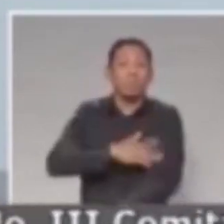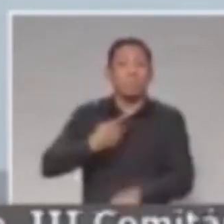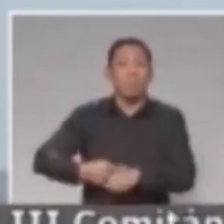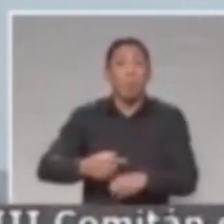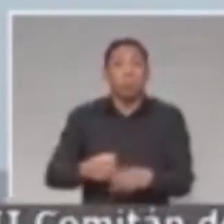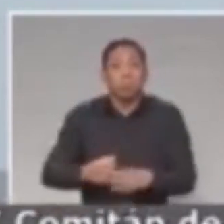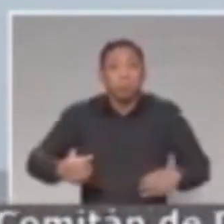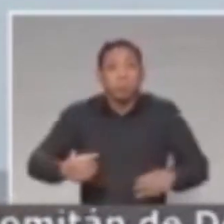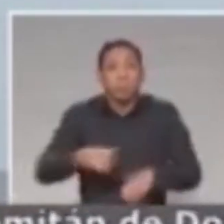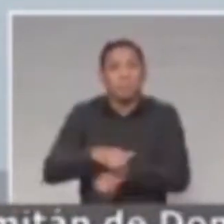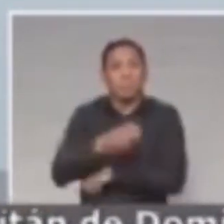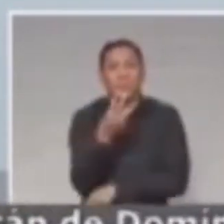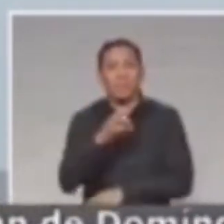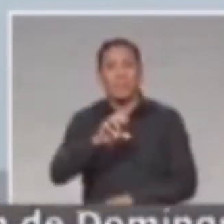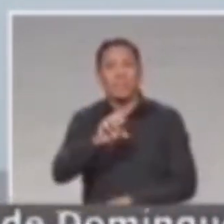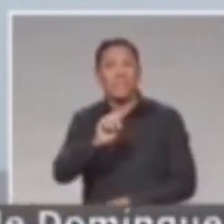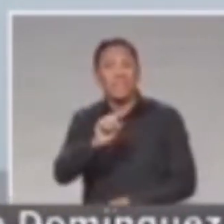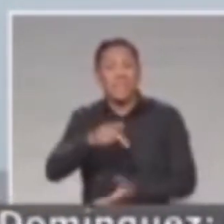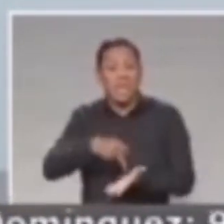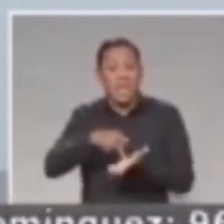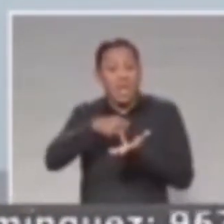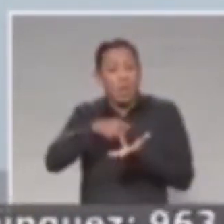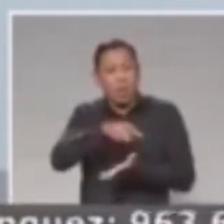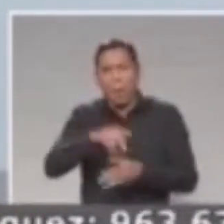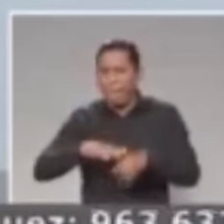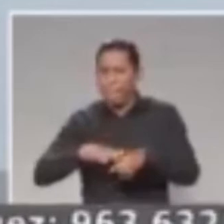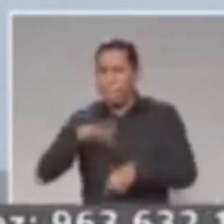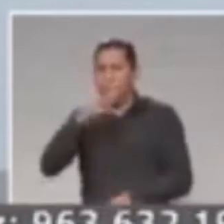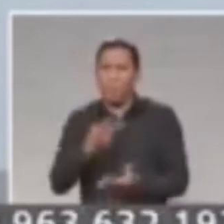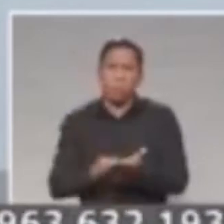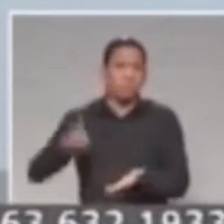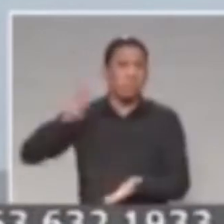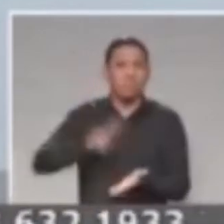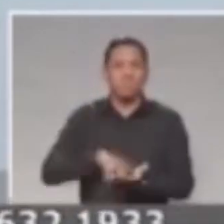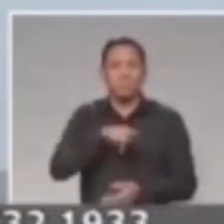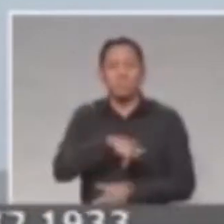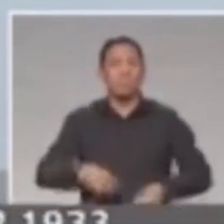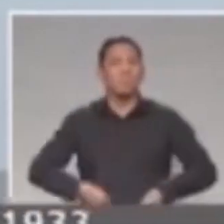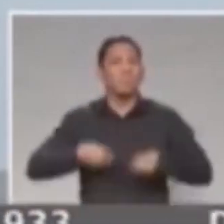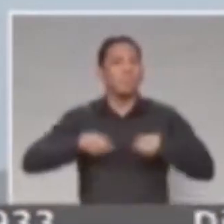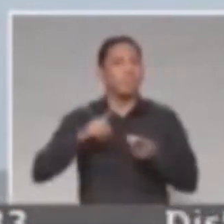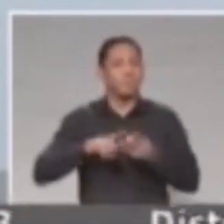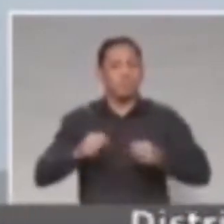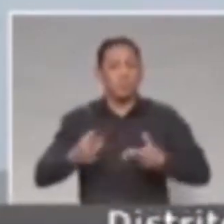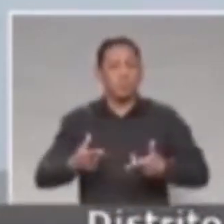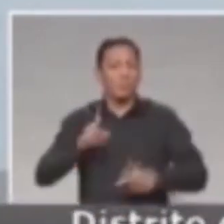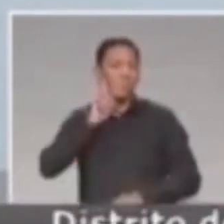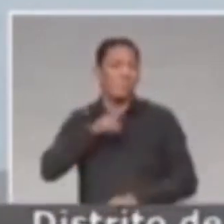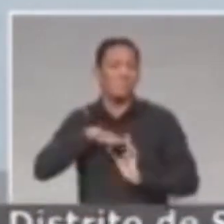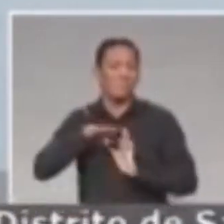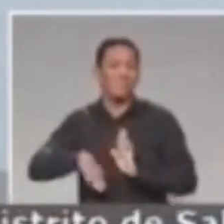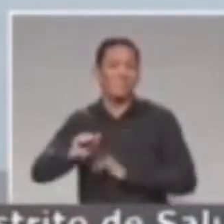grado 3, o sea, tenía 60 kilos por arriba de su peso ideal. Y es originario de Tuxtla Gutiérrez. Debido a que todas